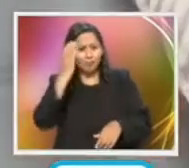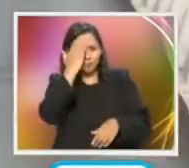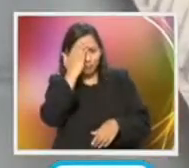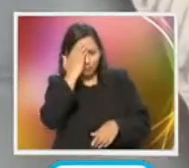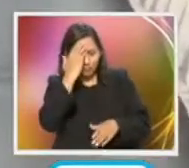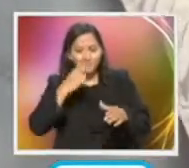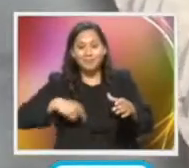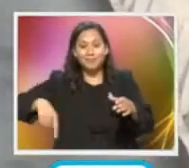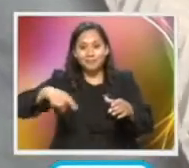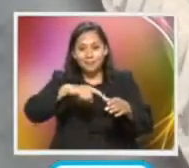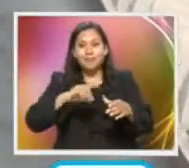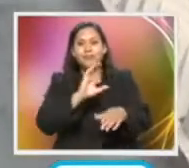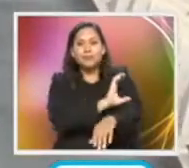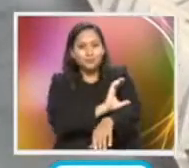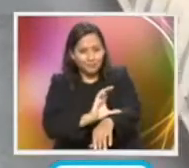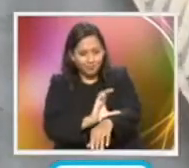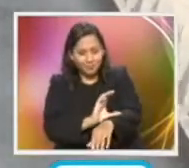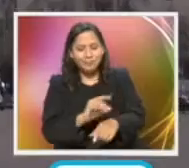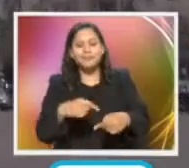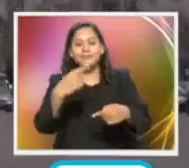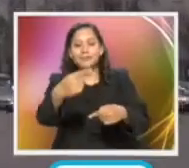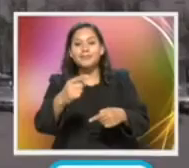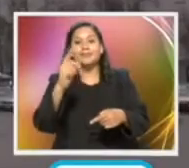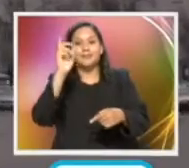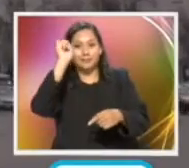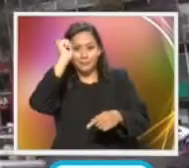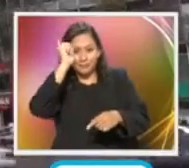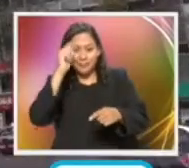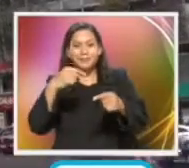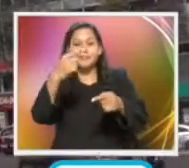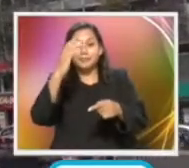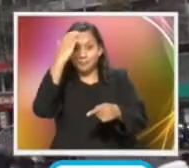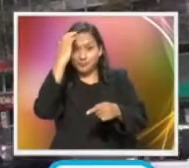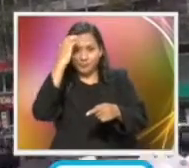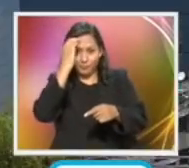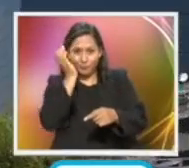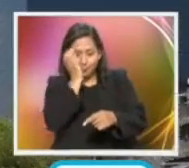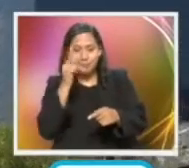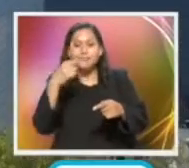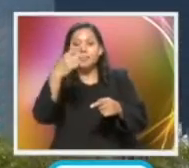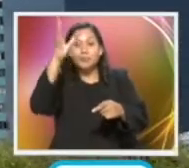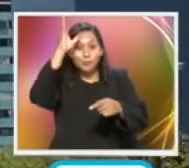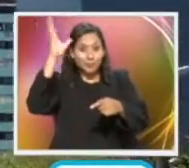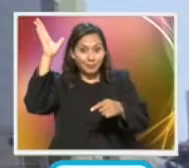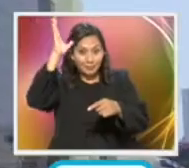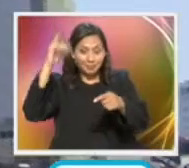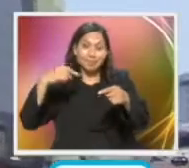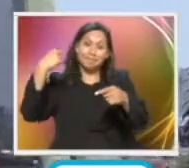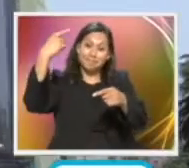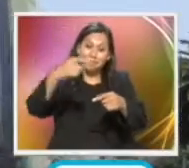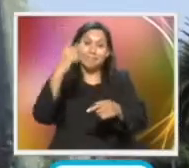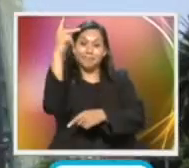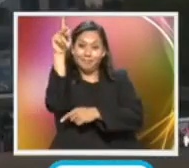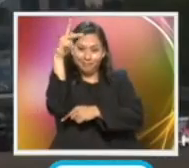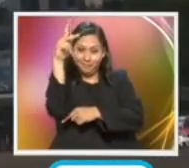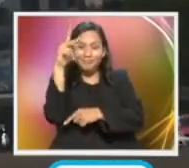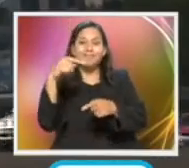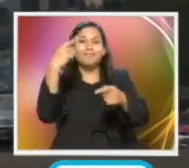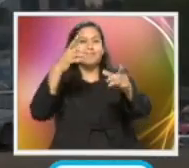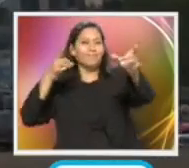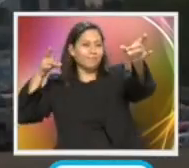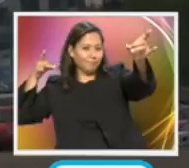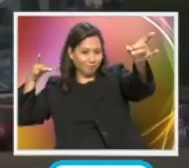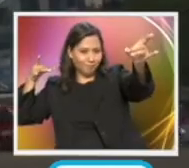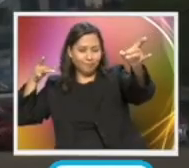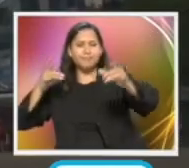está la glorieta de Cuitláhuac, la glorieta del Caballito, la de Cristóbal Colón, de Cuauhtémoc, la glorieta de La Palma y la Diana